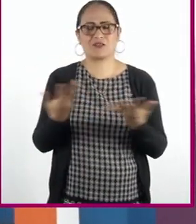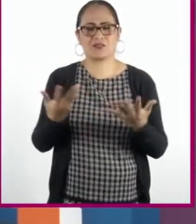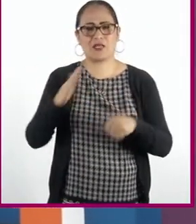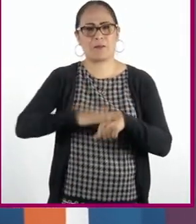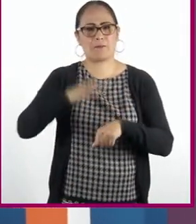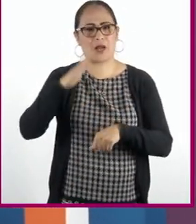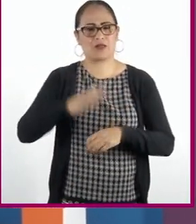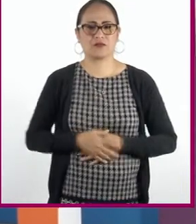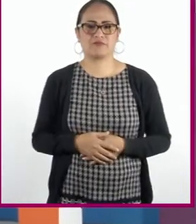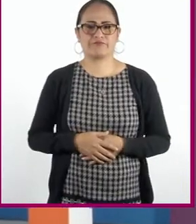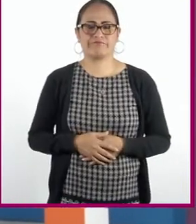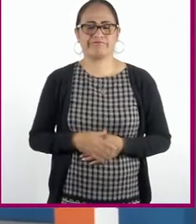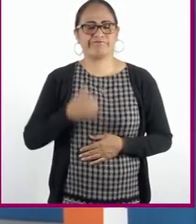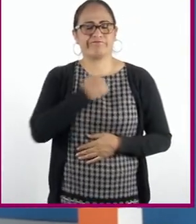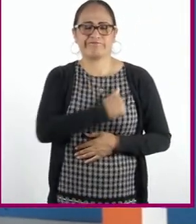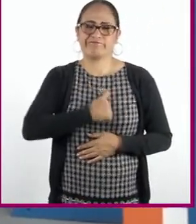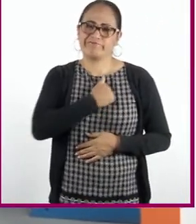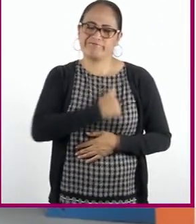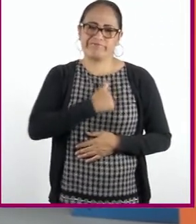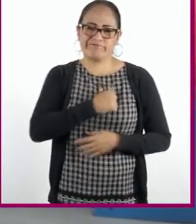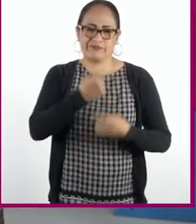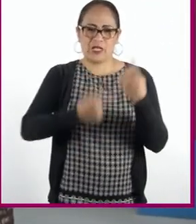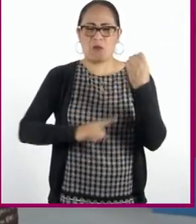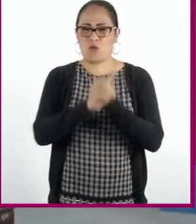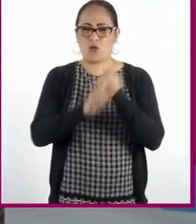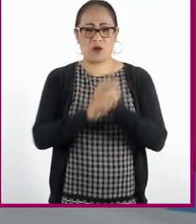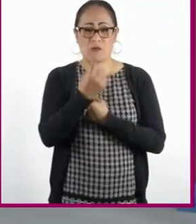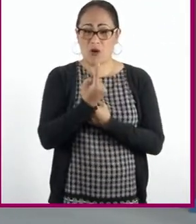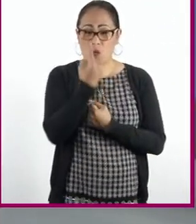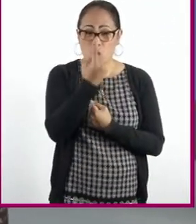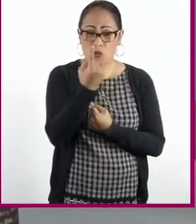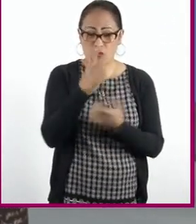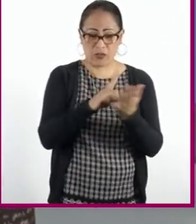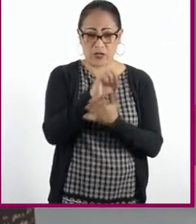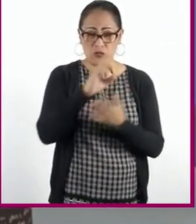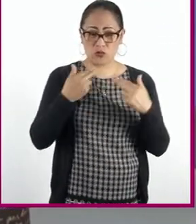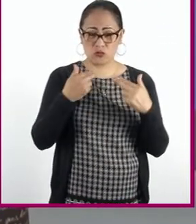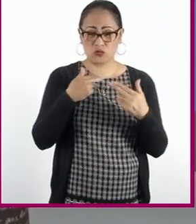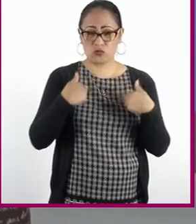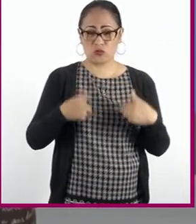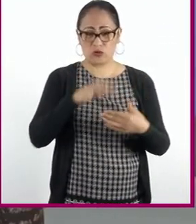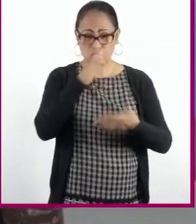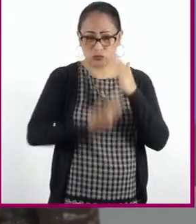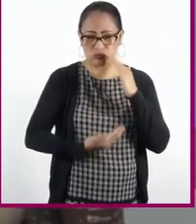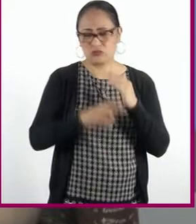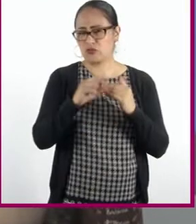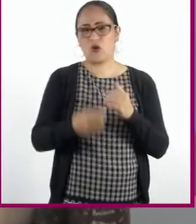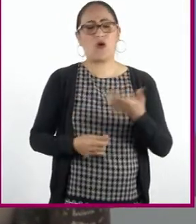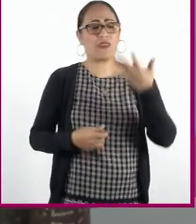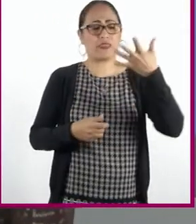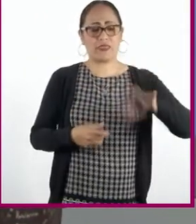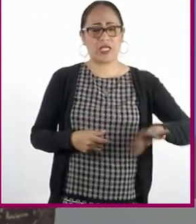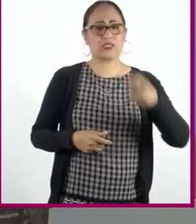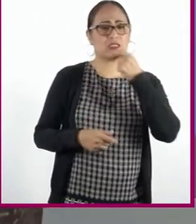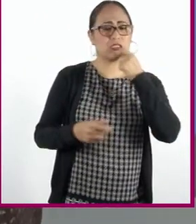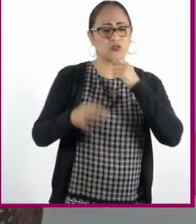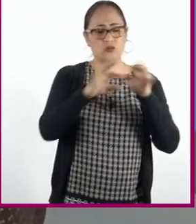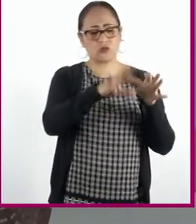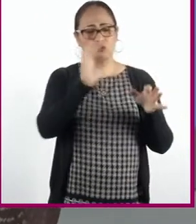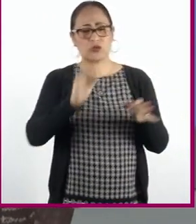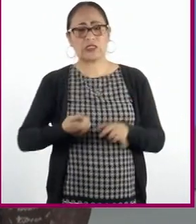Desafortunadamente, esto no es el único problema que enfrenta la infancia. Otro caso es que 6 de cada 10 niñas y niños en